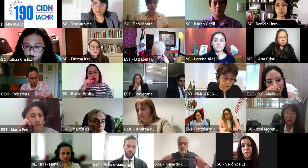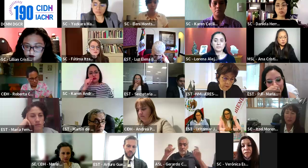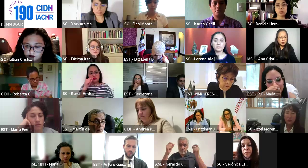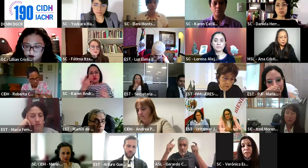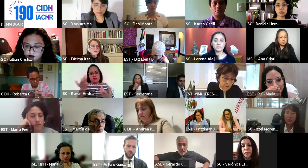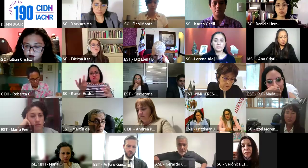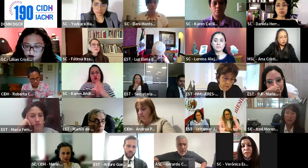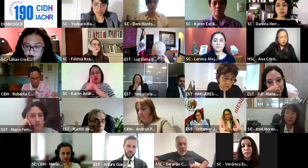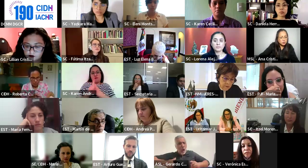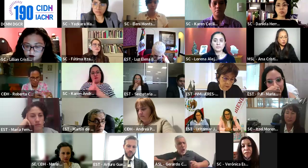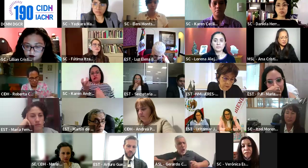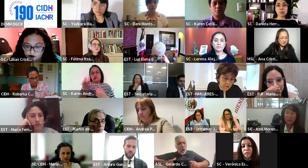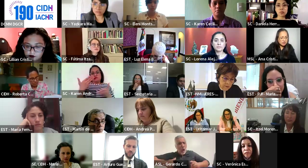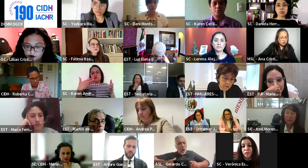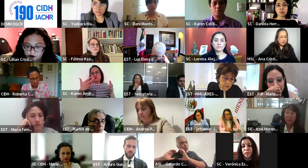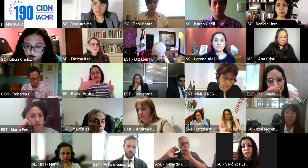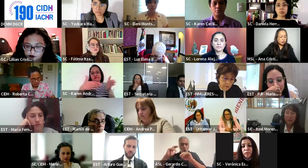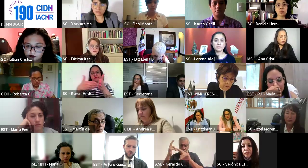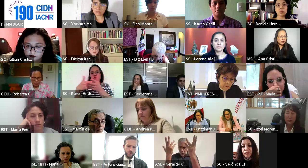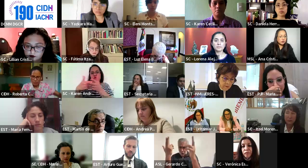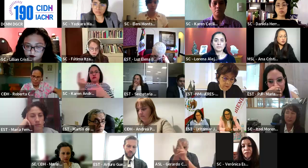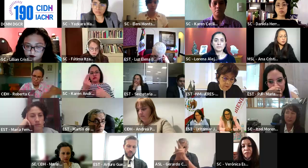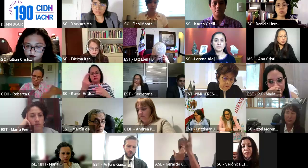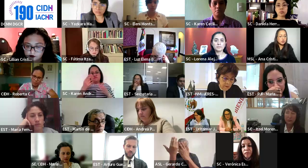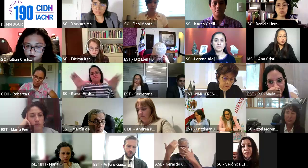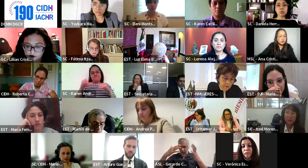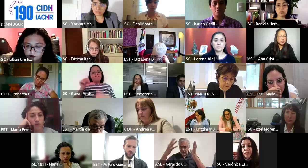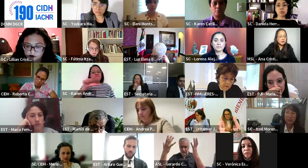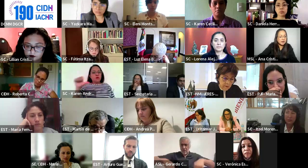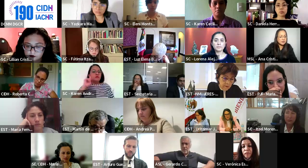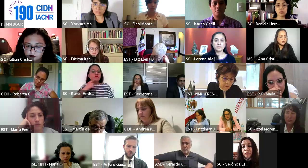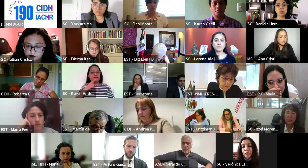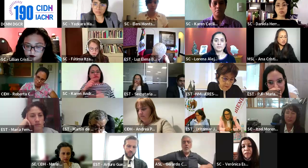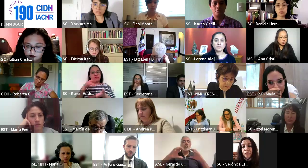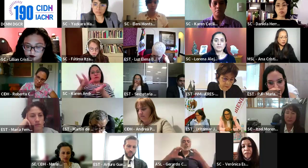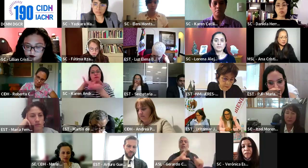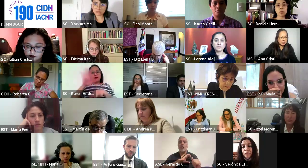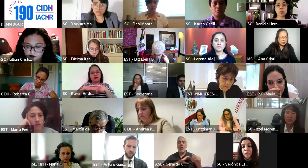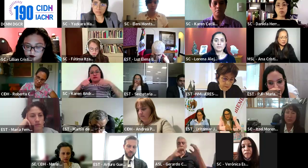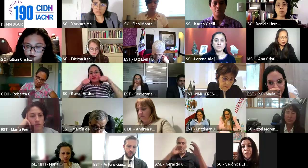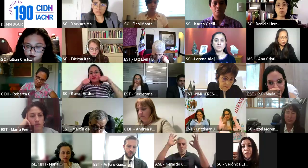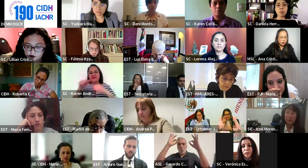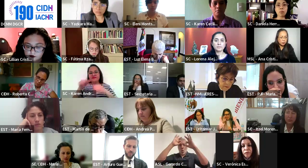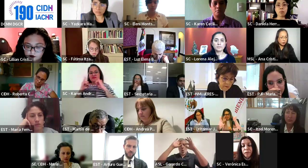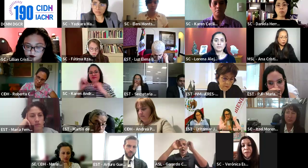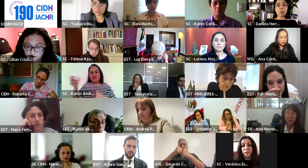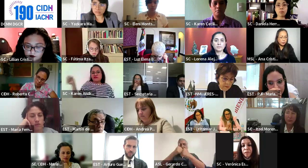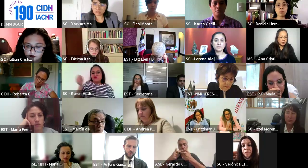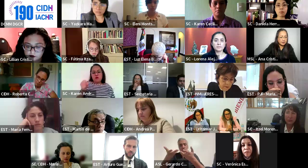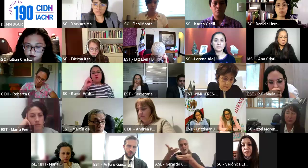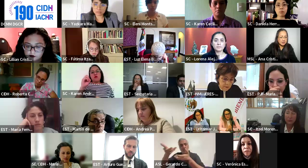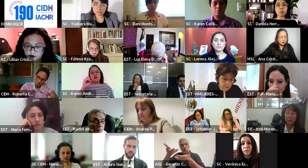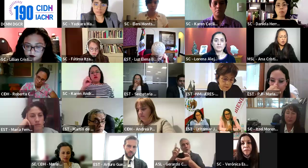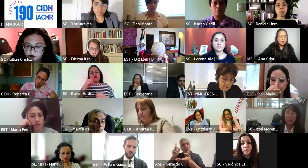Los oyentes, pues obviamente no, o los policías no saben o no tienen conocimiento de cómo atender a las personas sordas en este tipo. No hay un